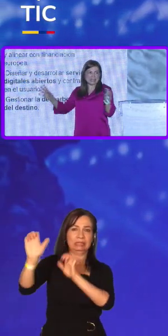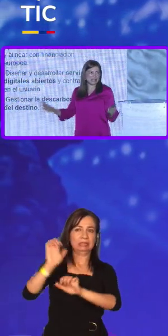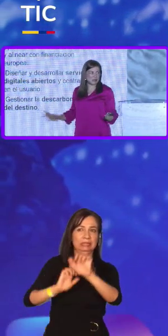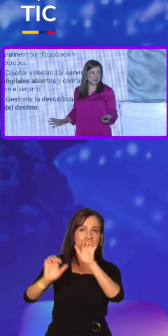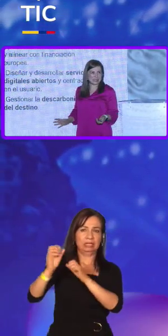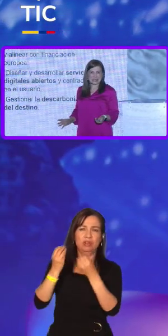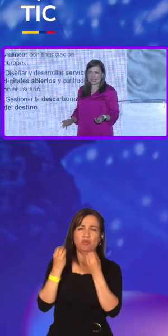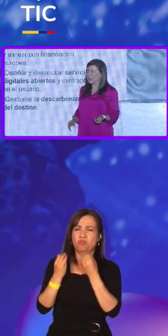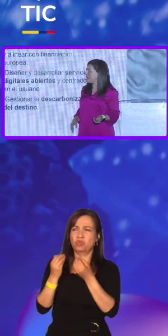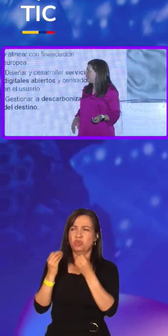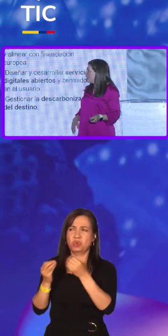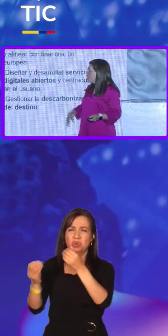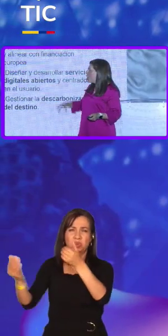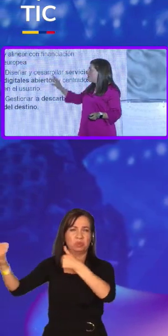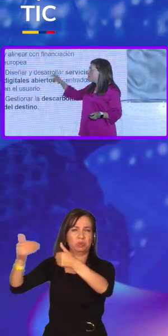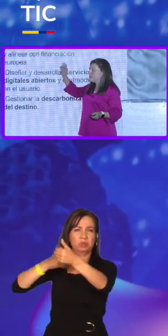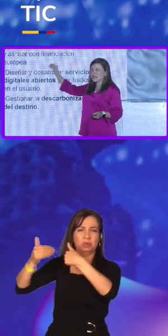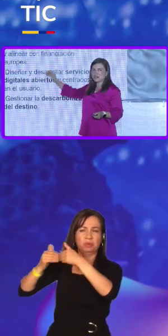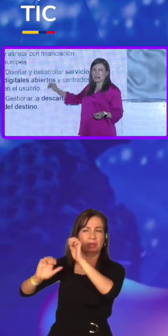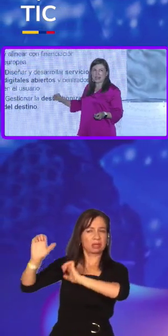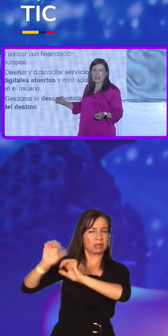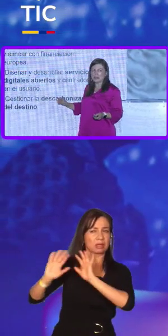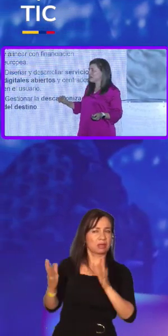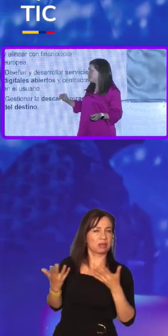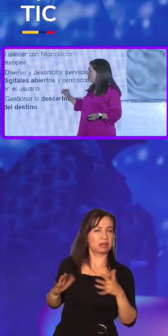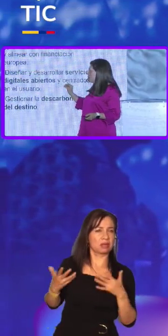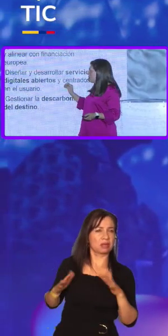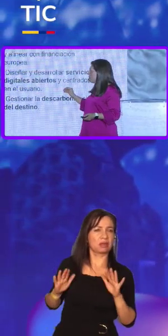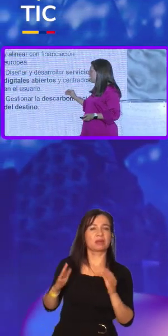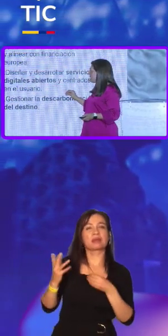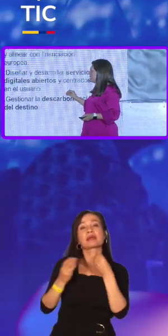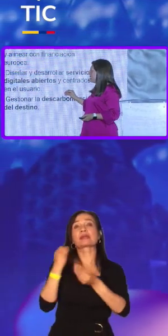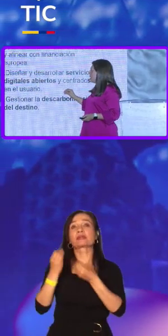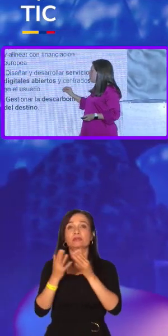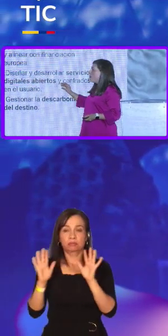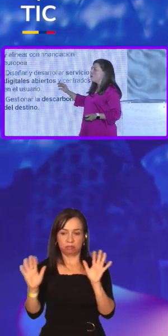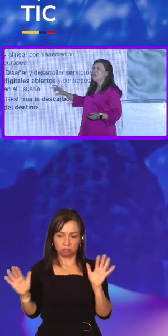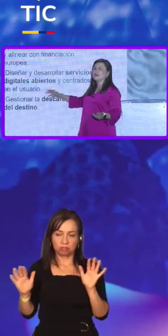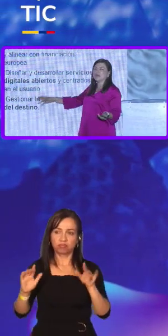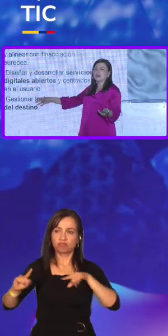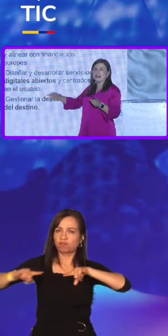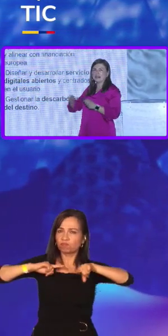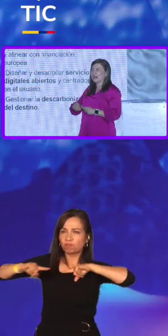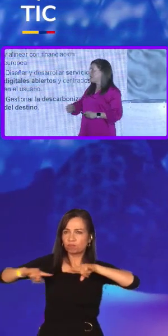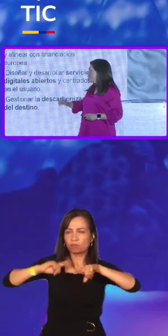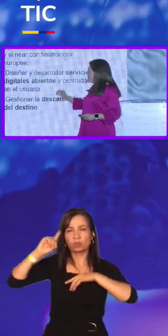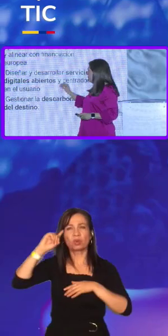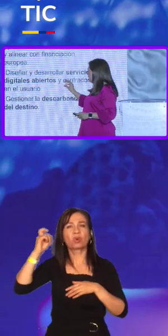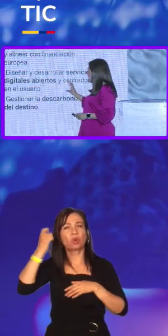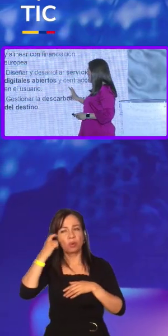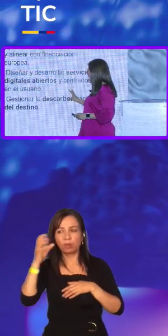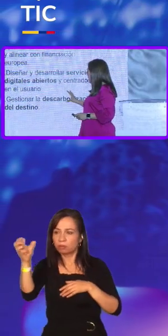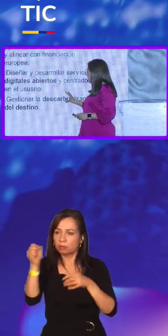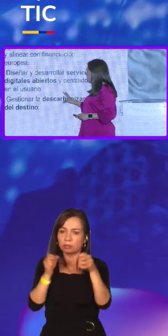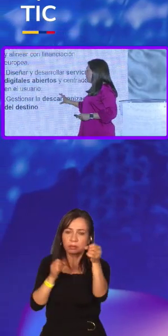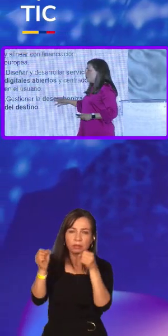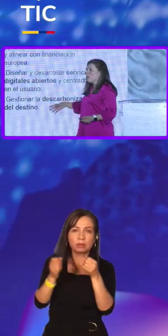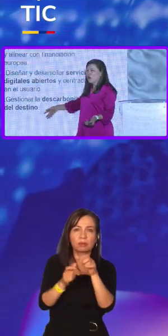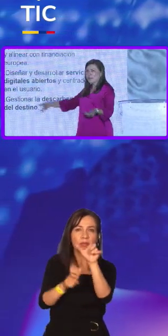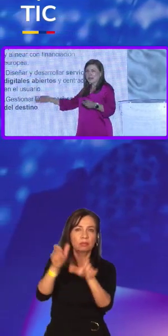a esa gran cantidad de turistas que tienen, cómo reposicionar a la administración pública, cómo reunir